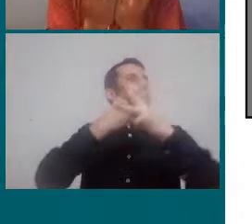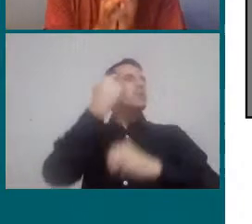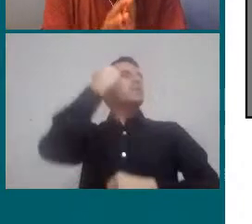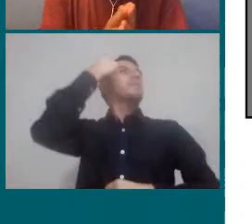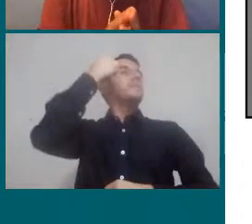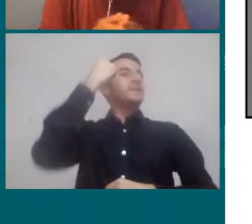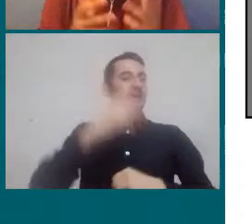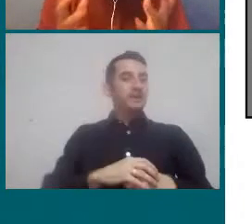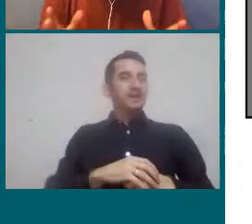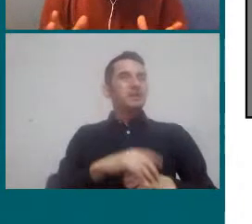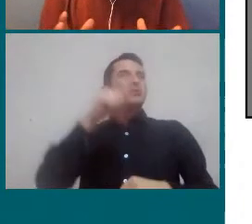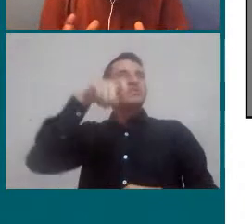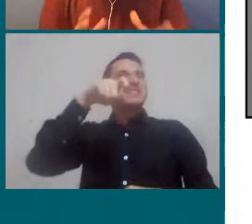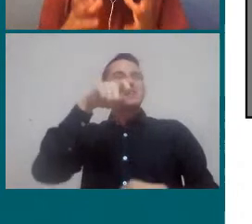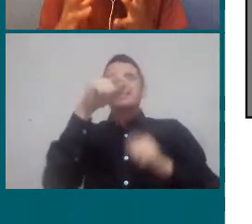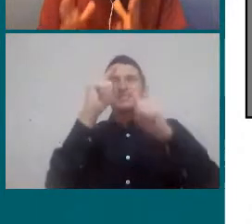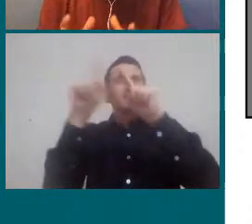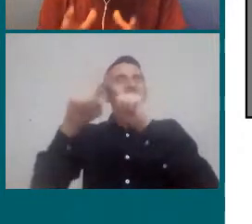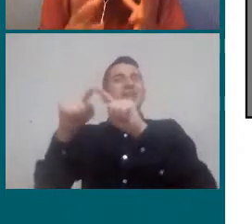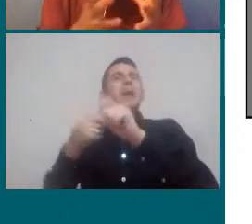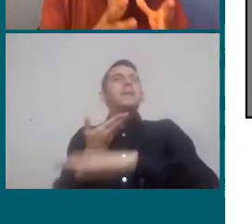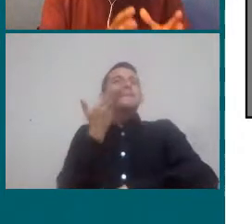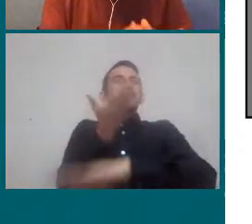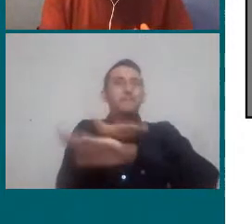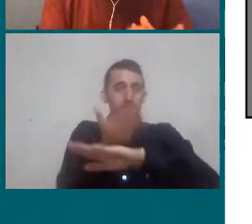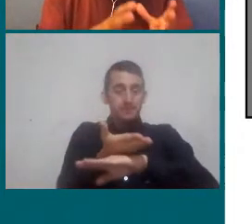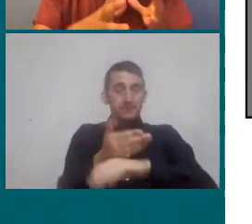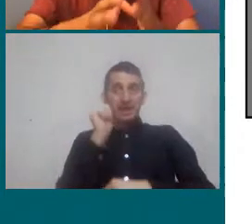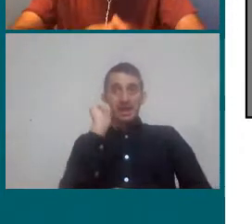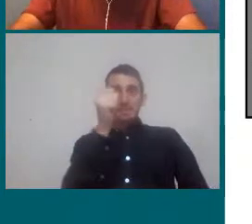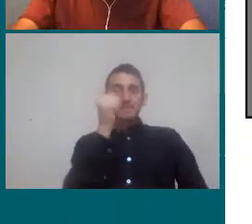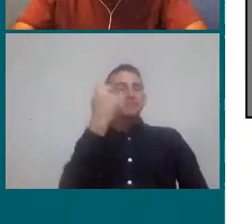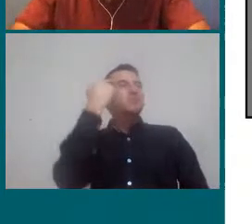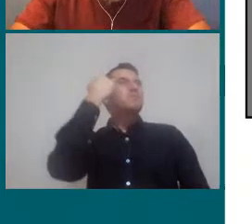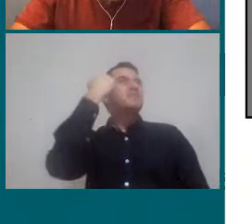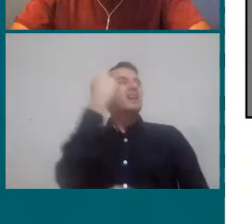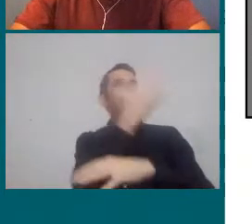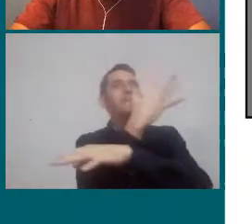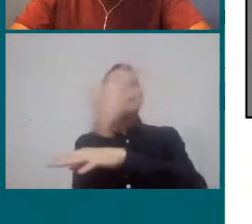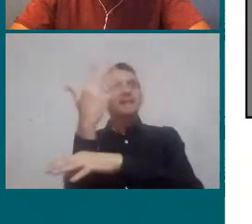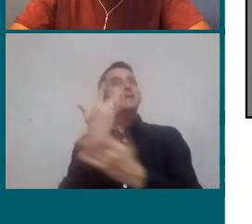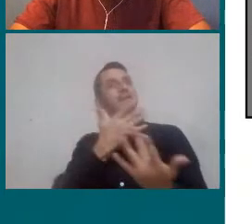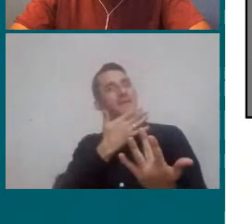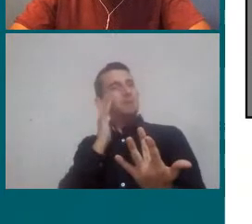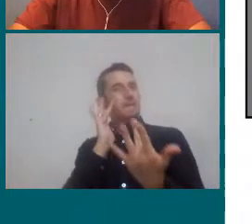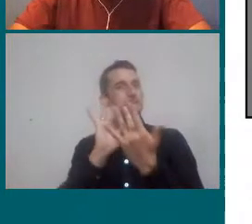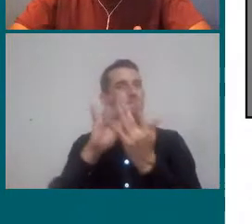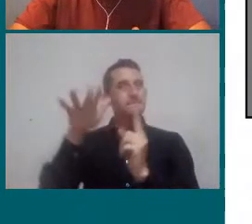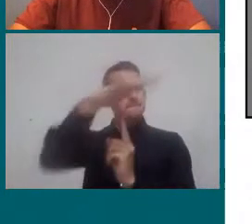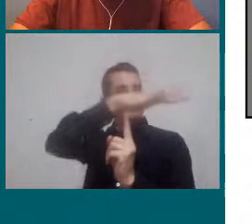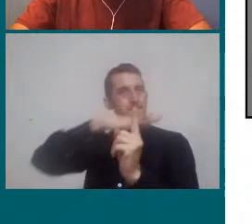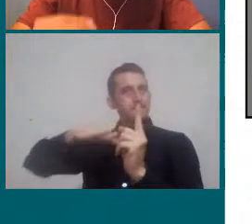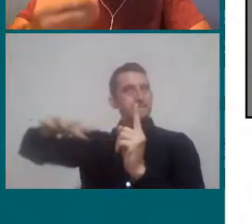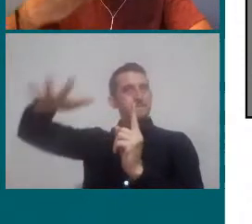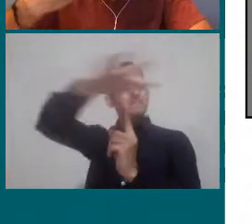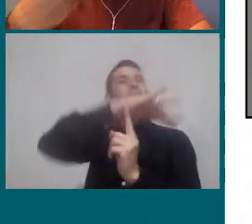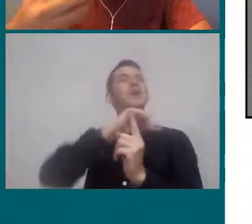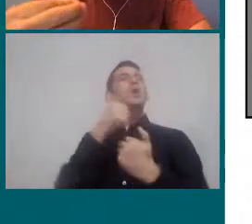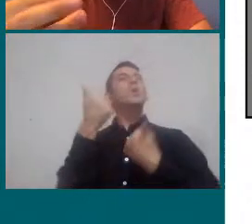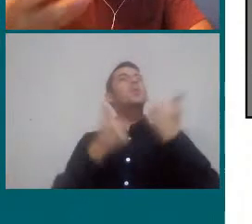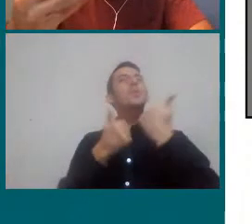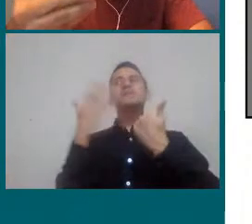Y. Y aquí el alumno tiene que crear una tipología de planta que pueda sobrevivir en ese entorno de clima y a la vez que